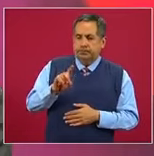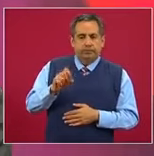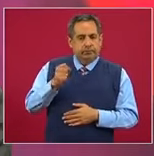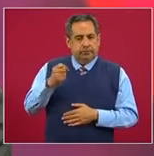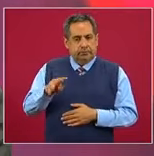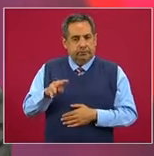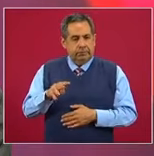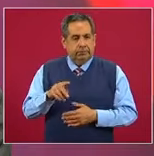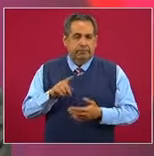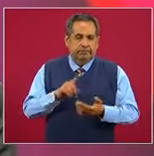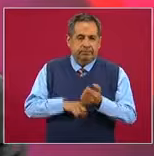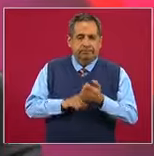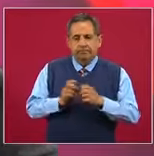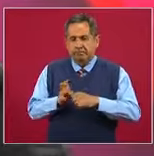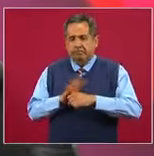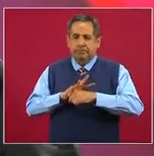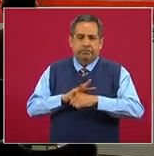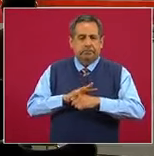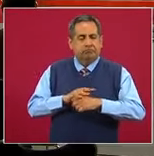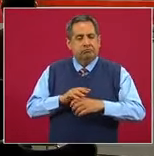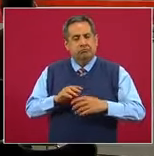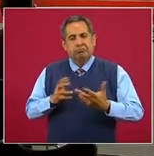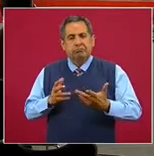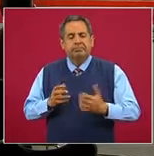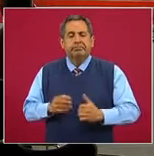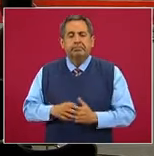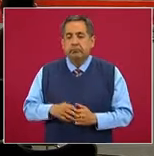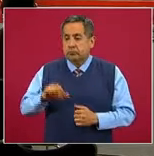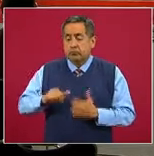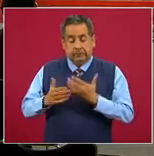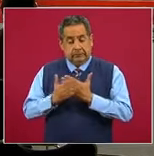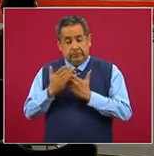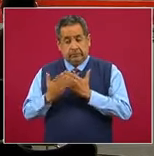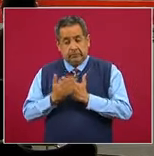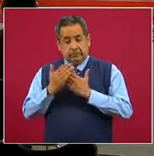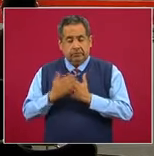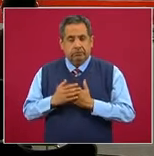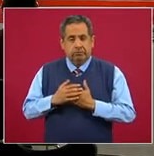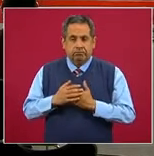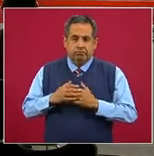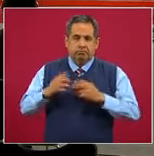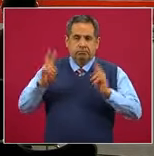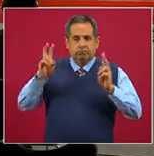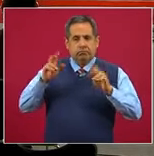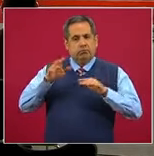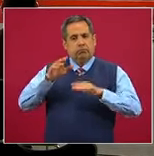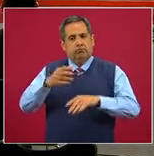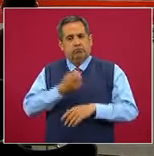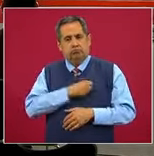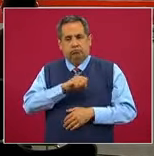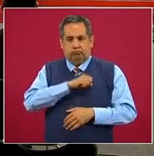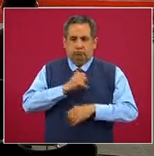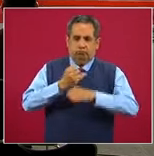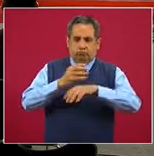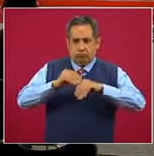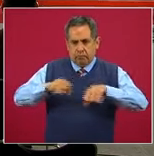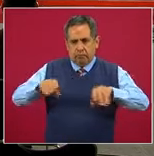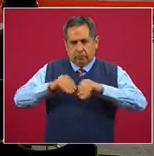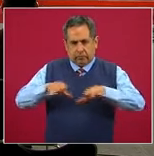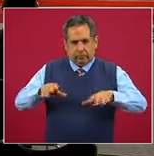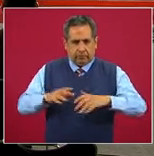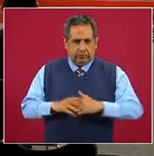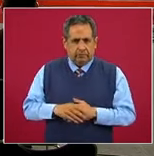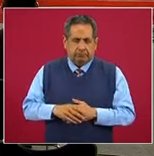causada por el coronavirus SARS-CoV-2. Esta mañana tuvimos el pulso de la salud y comentamos de